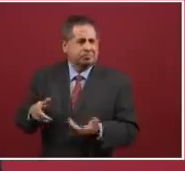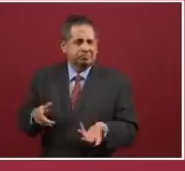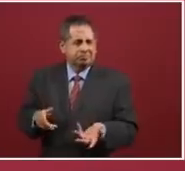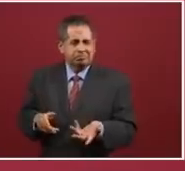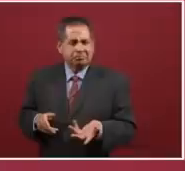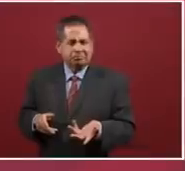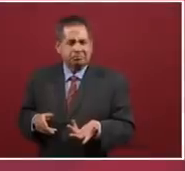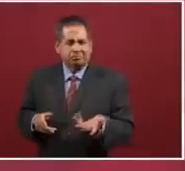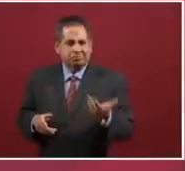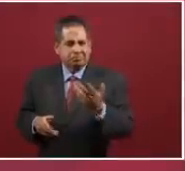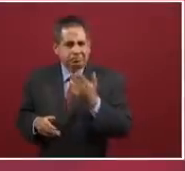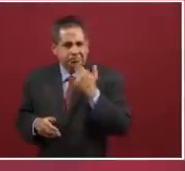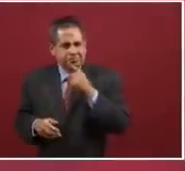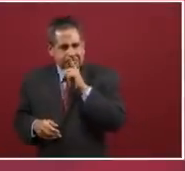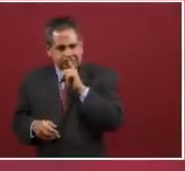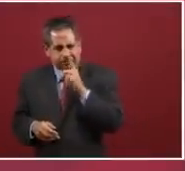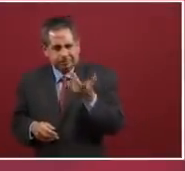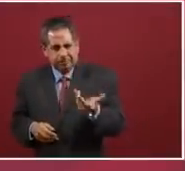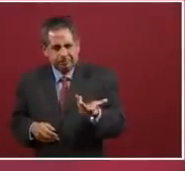Sería